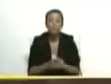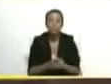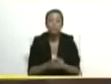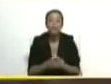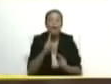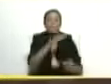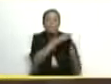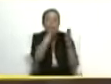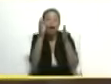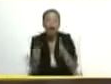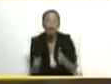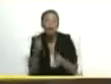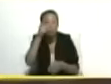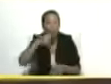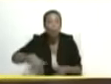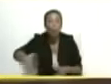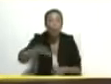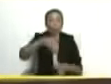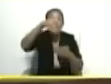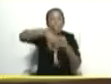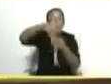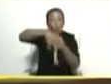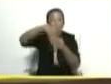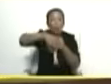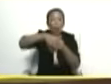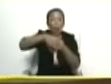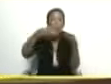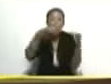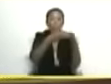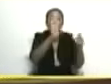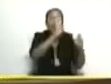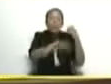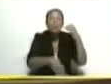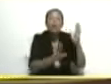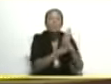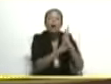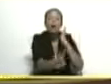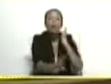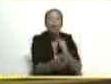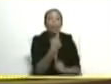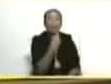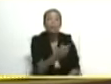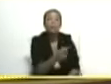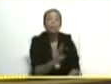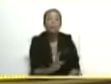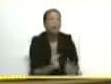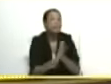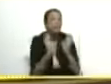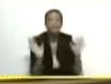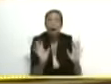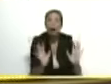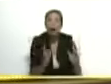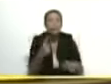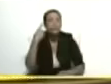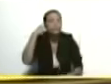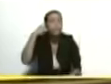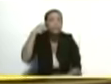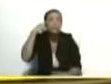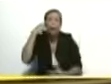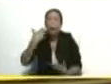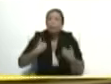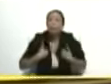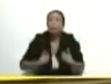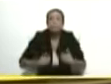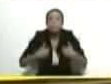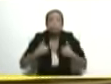Y parte de ese pueblo salió a votar por la última cola, para que le quitaran la tortura